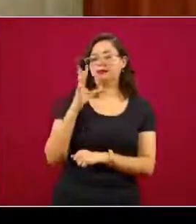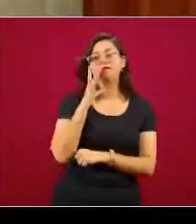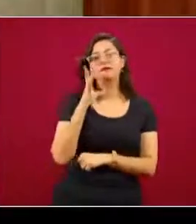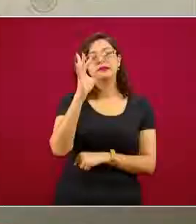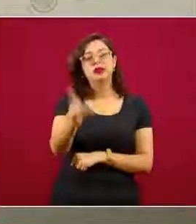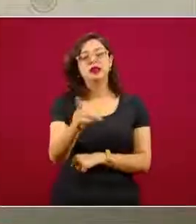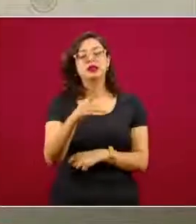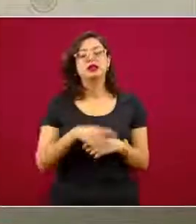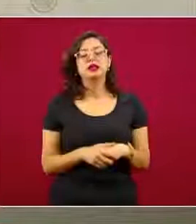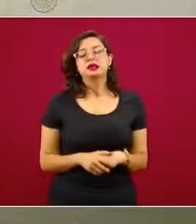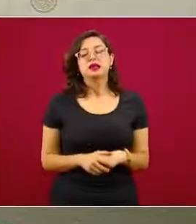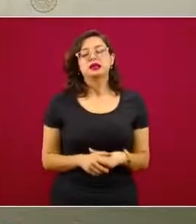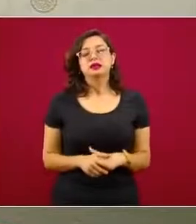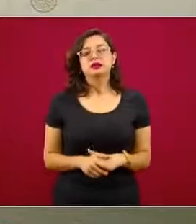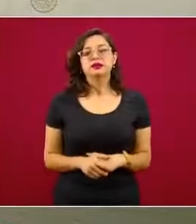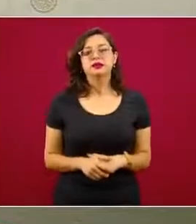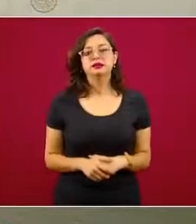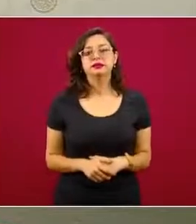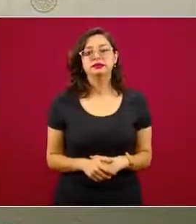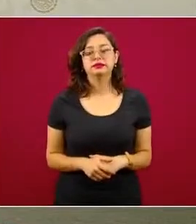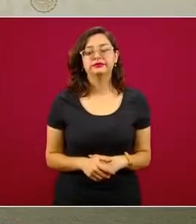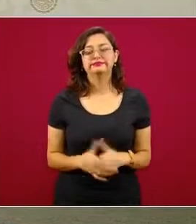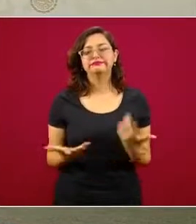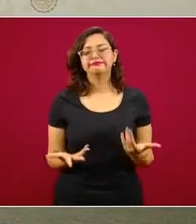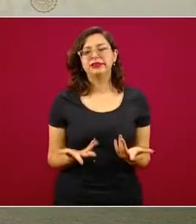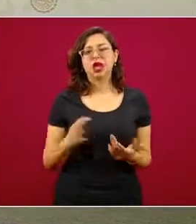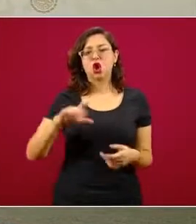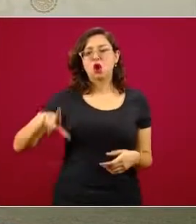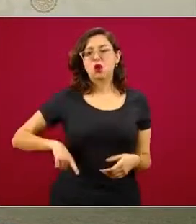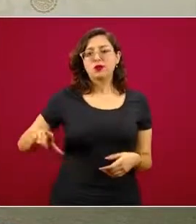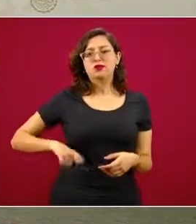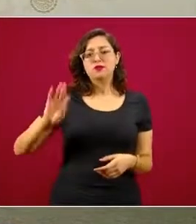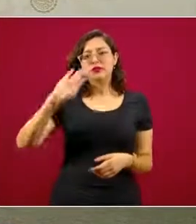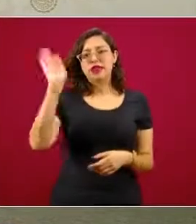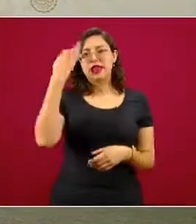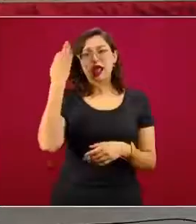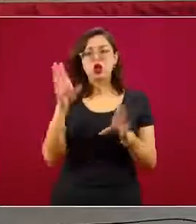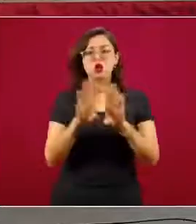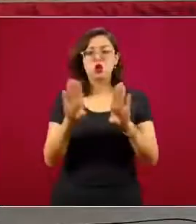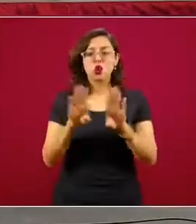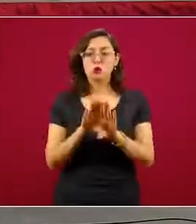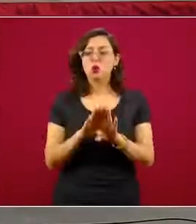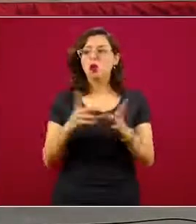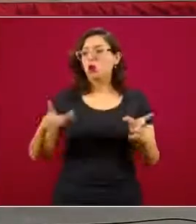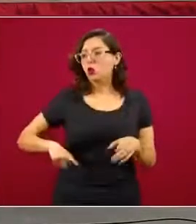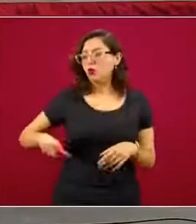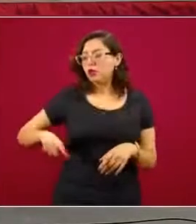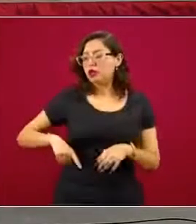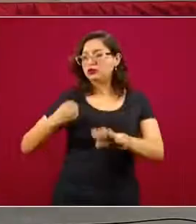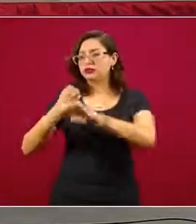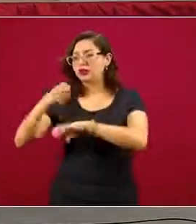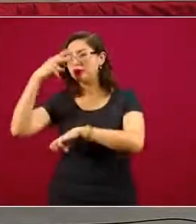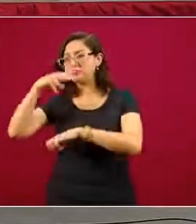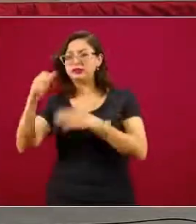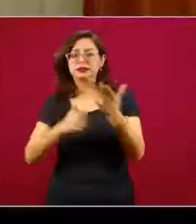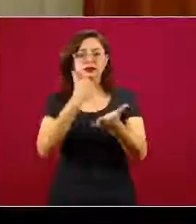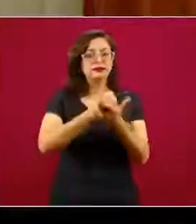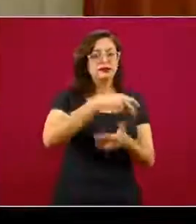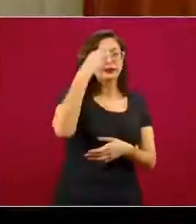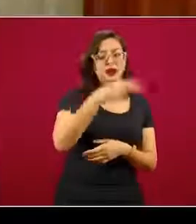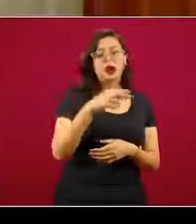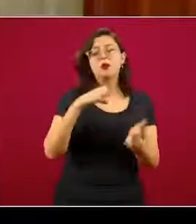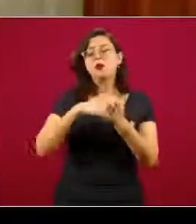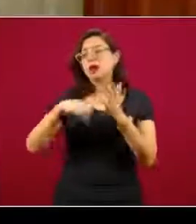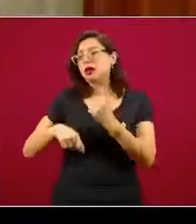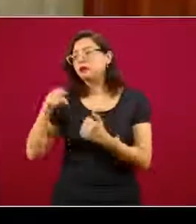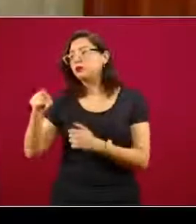en este caso del Estado de México y el Distrito Federal, si la gente que viene del Estado de México, por ejemplo, de los municipios de Nesa, de los municipios donde